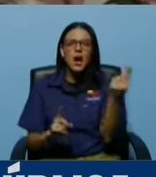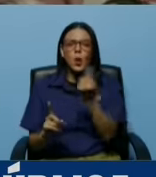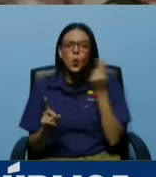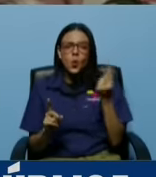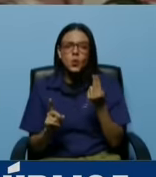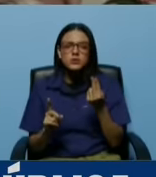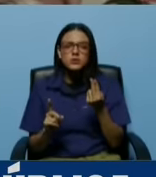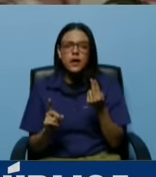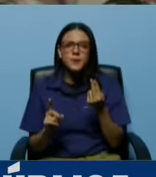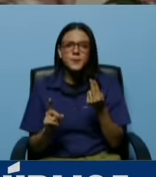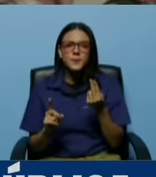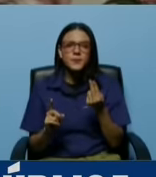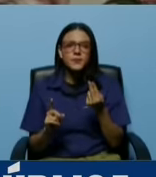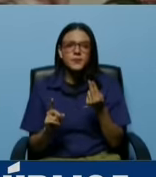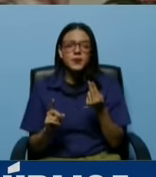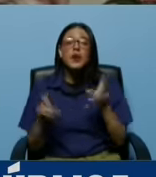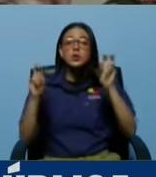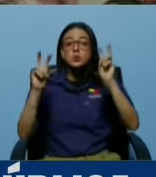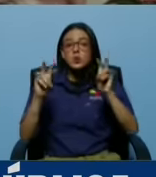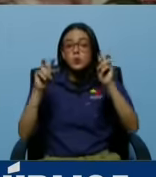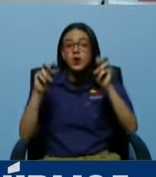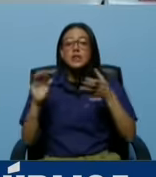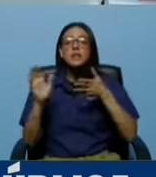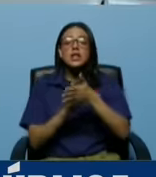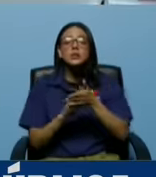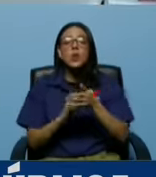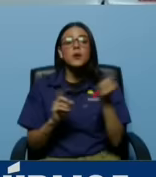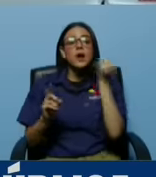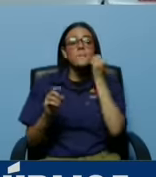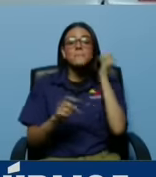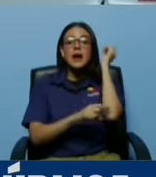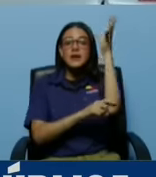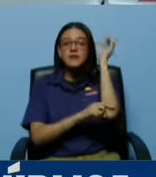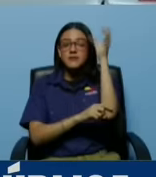la supuesta manifestación